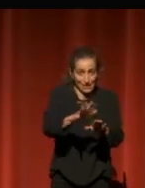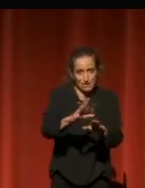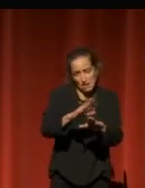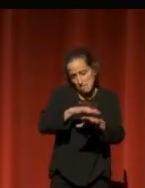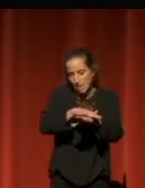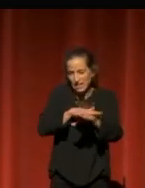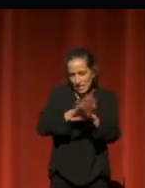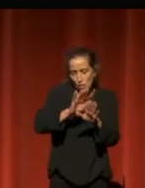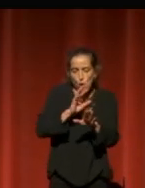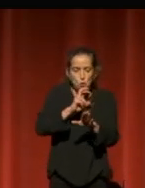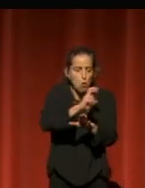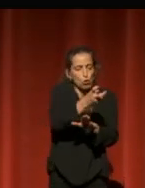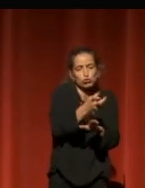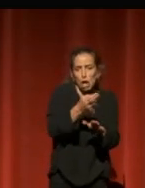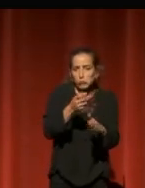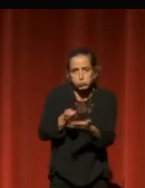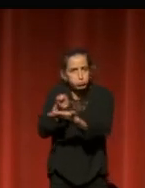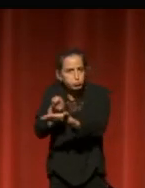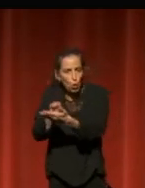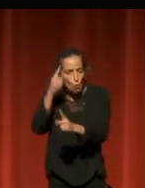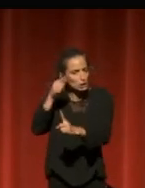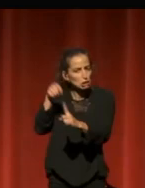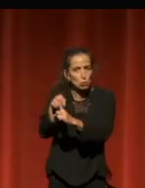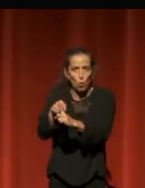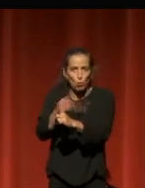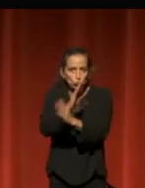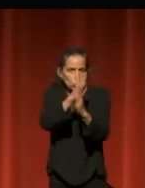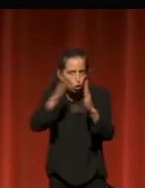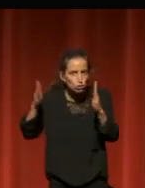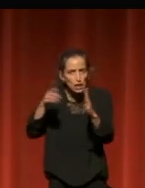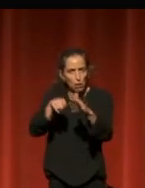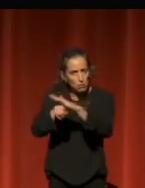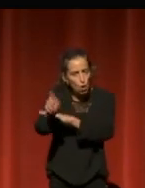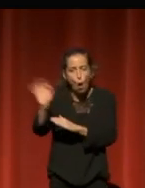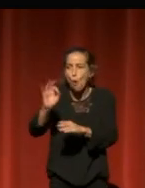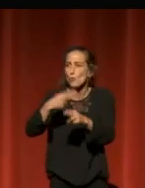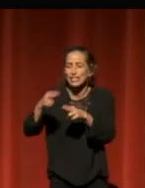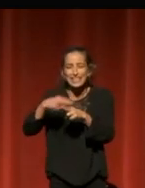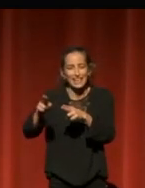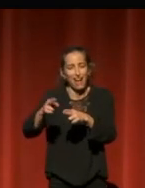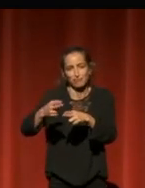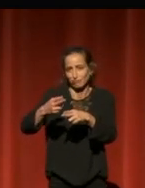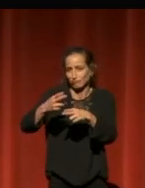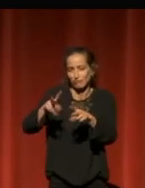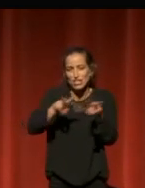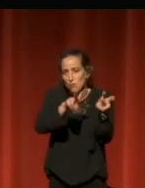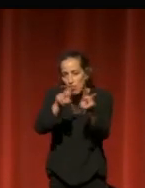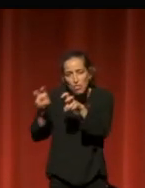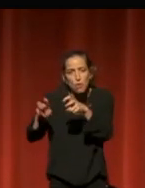propiciar que las bibliotecas avancen, o políticas formativas, políticas de innovación.